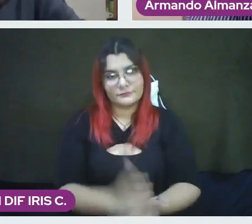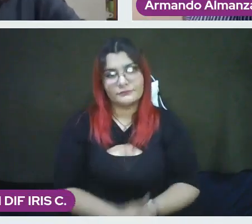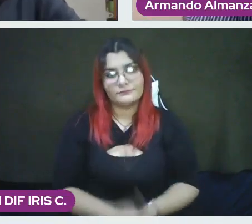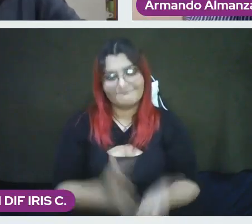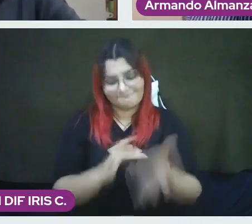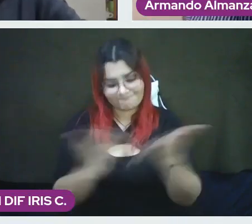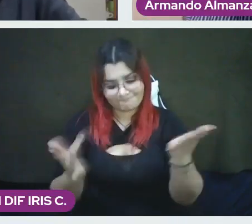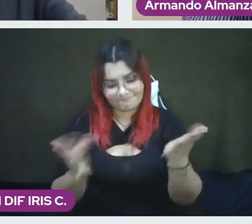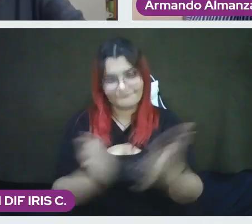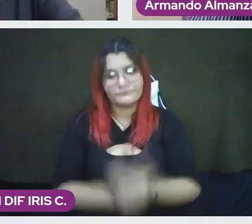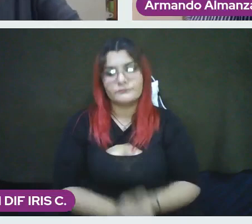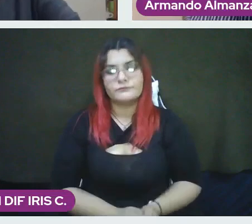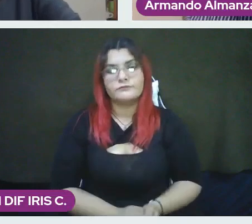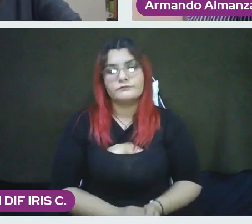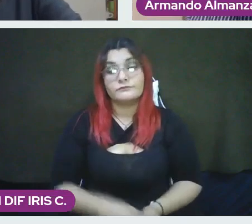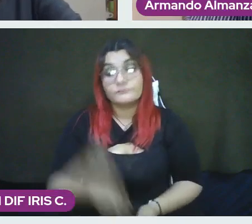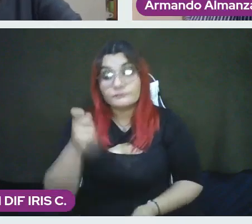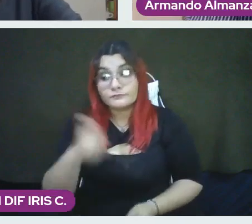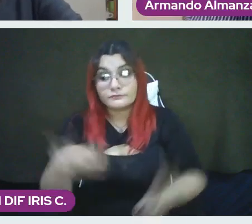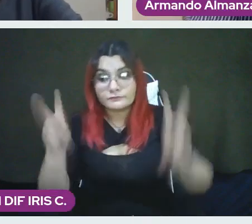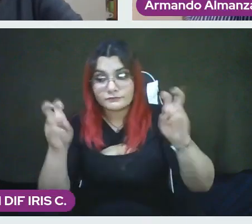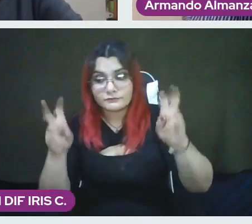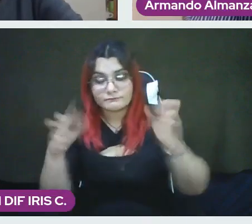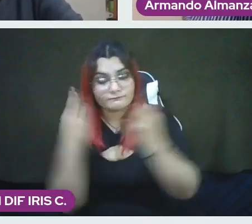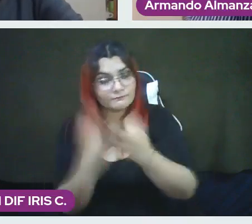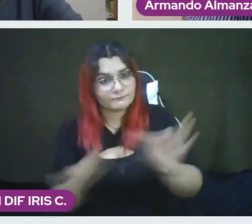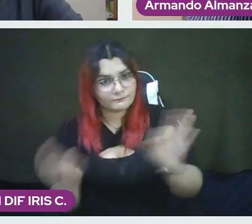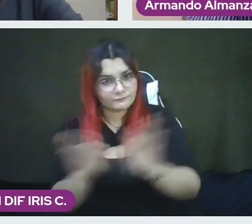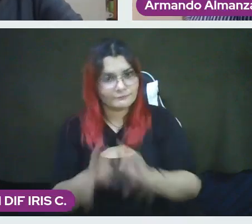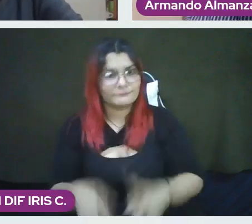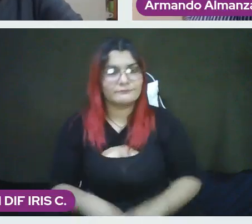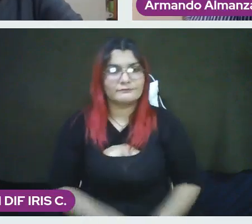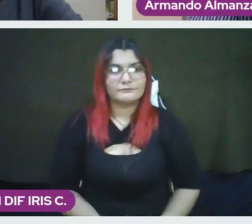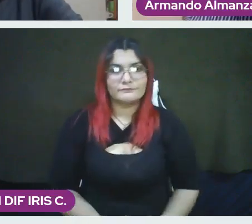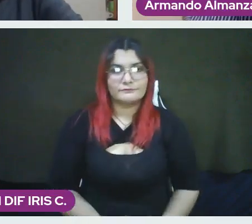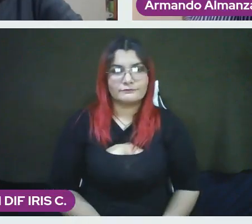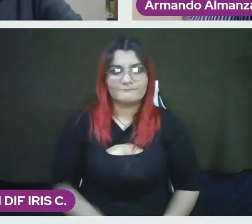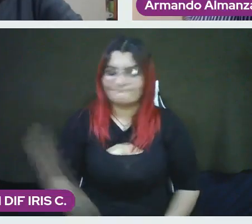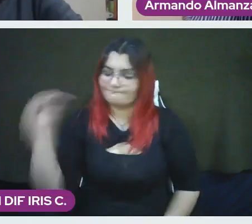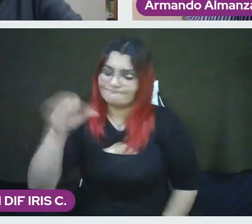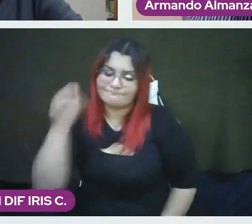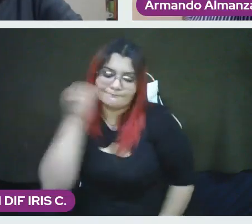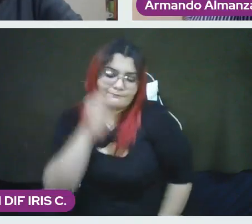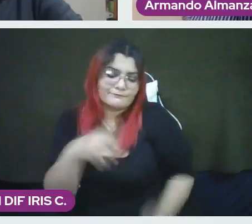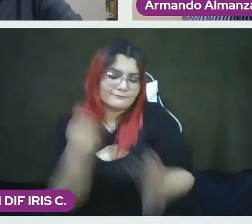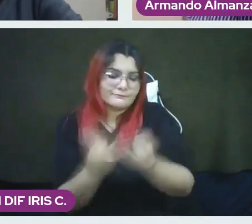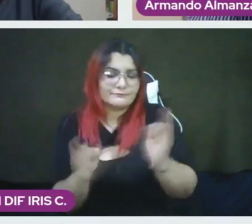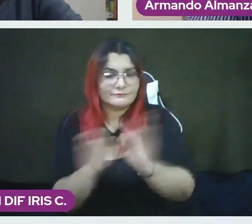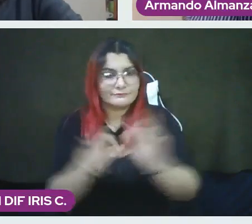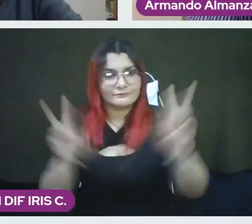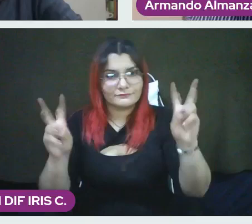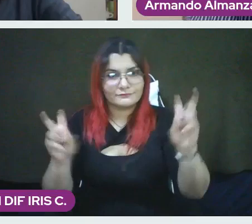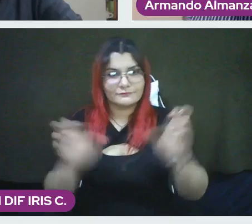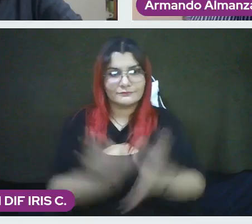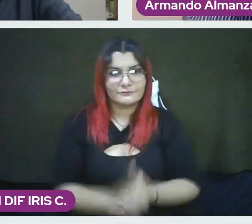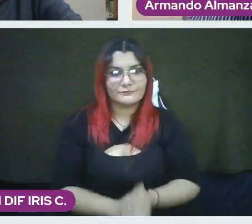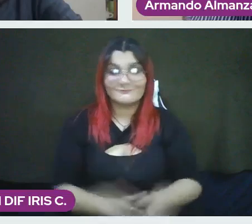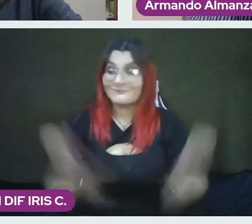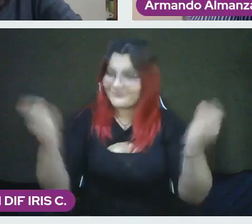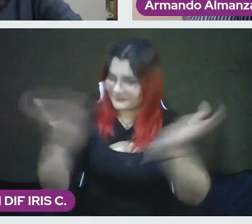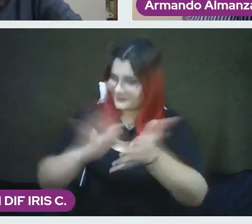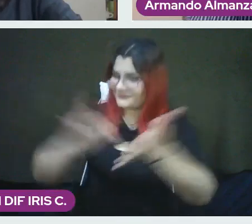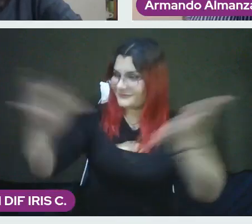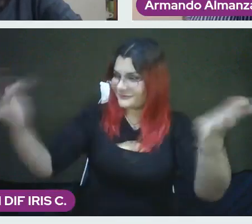tema tan importante hoy en estos días. Así que, bueno, pues no me queda más que dar los